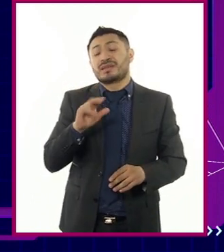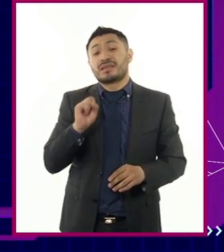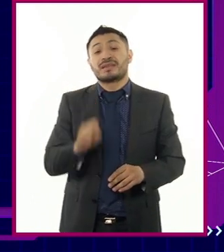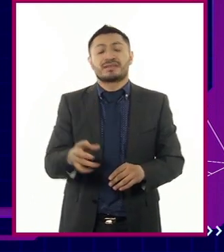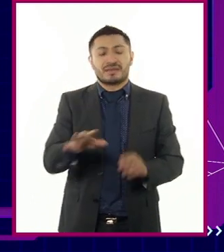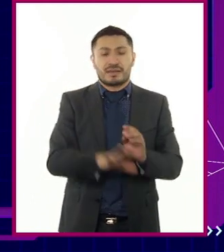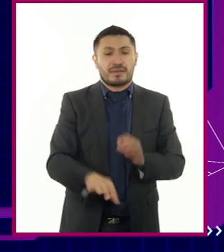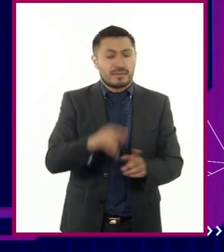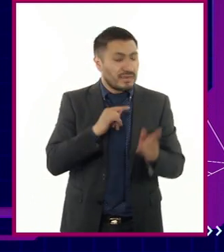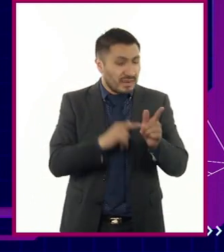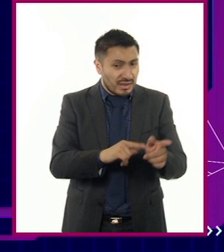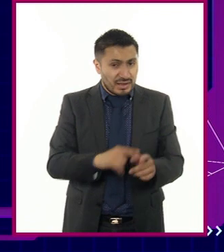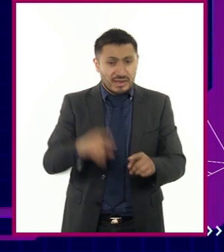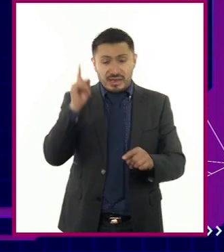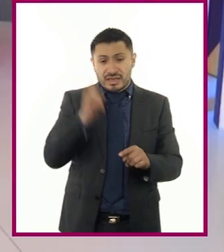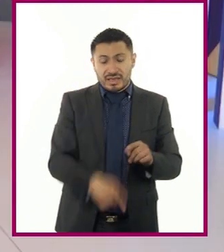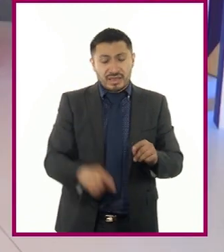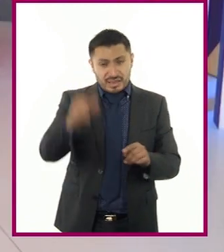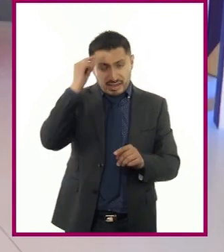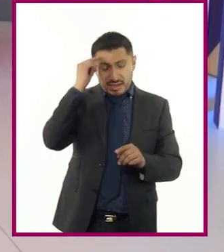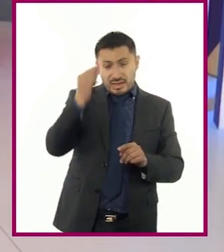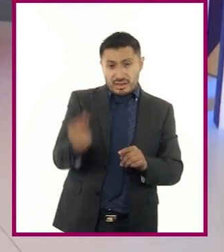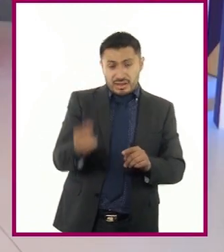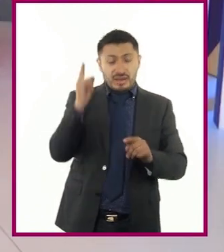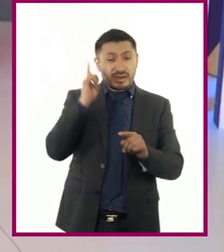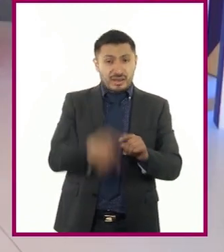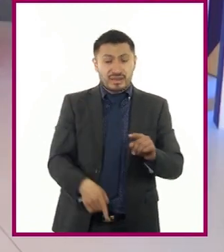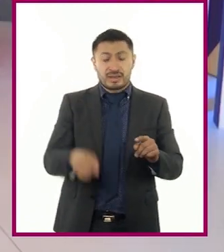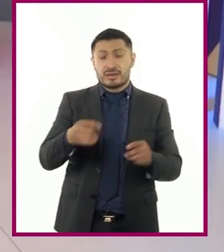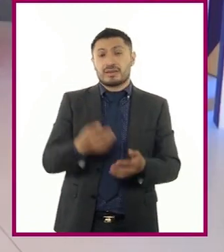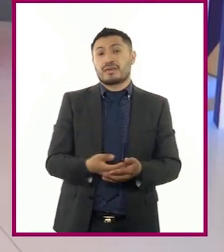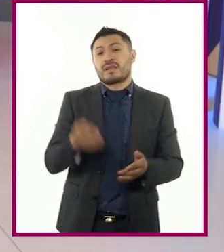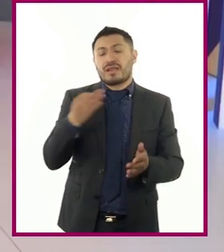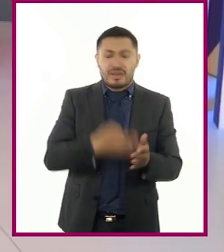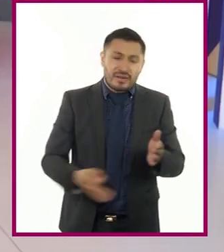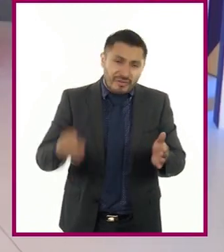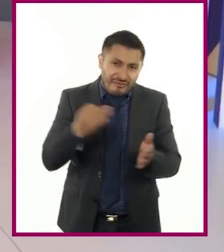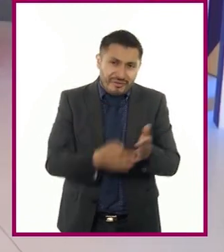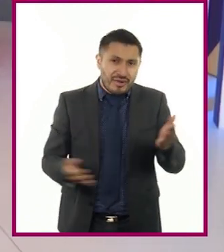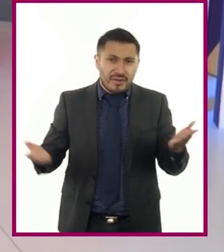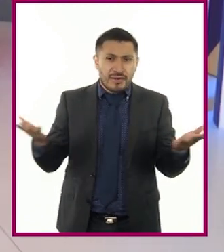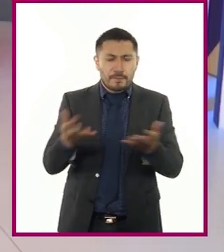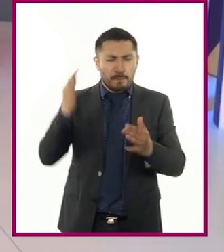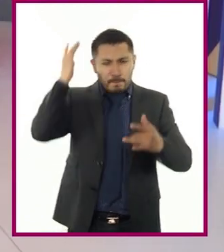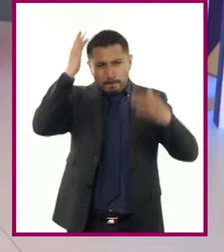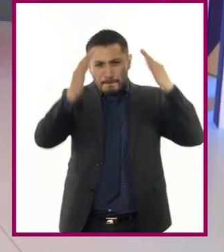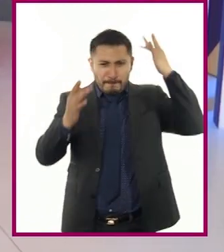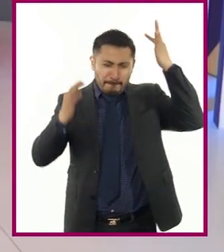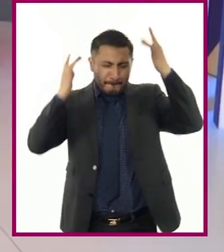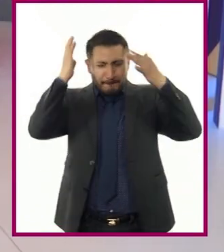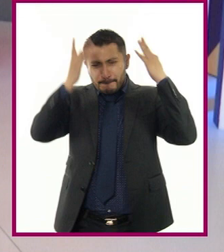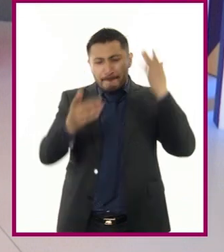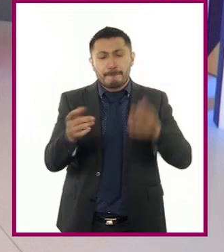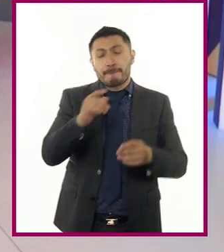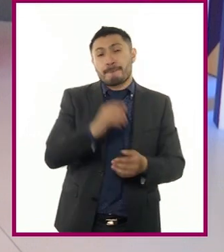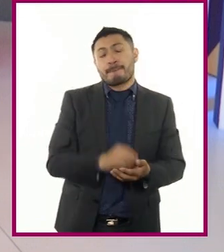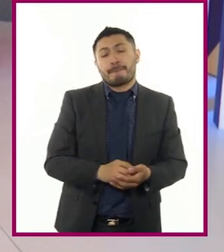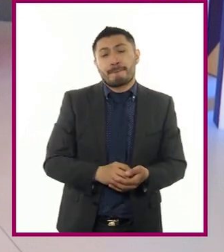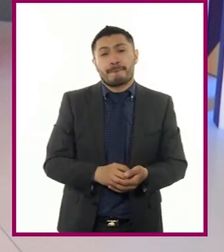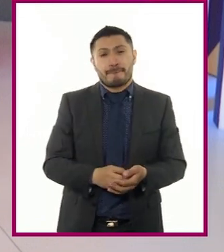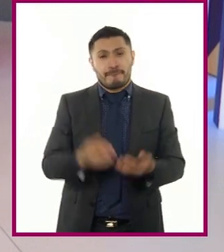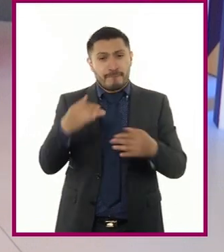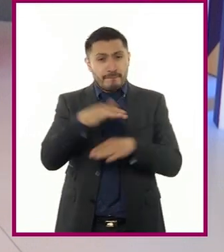y se restan los exponentes. Todavía falta realizar el análisis dimensional de las unidades de